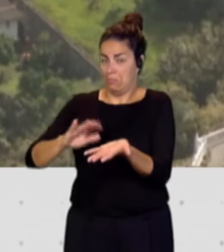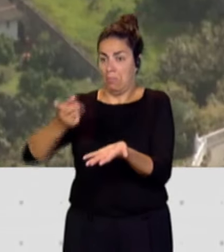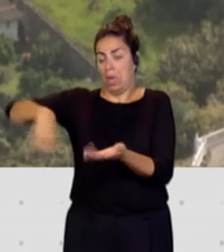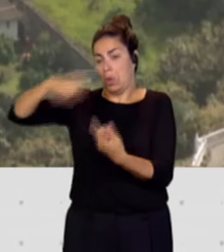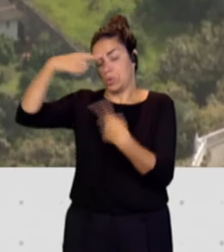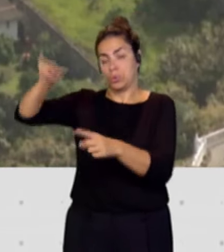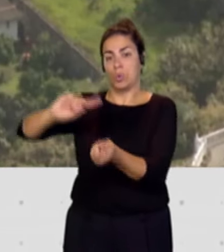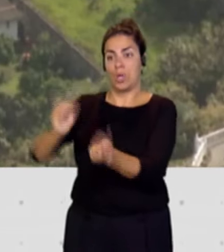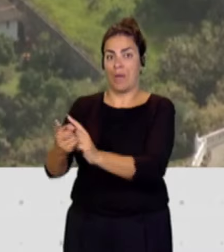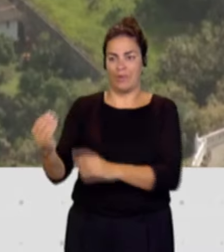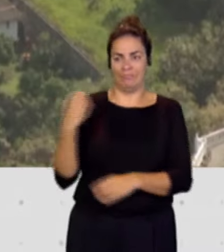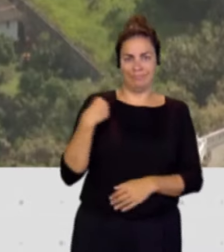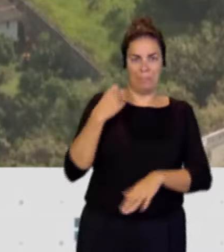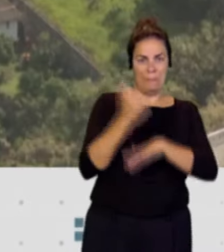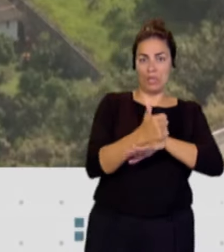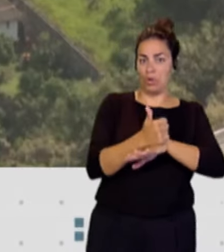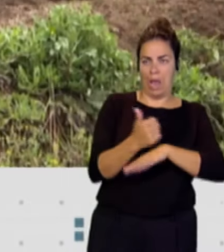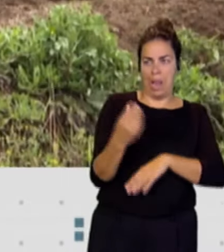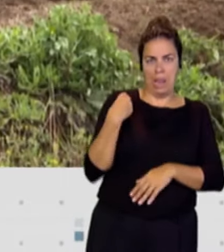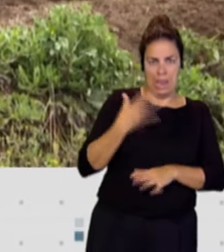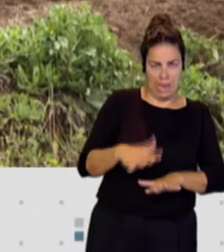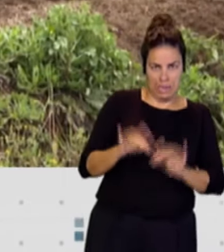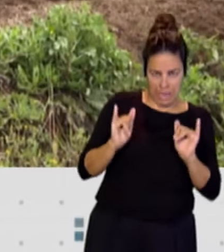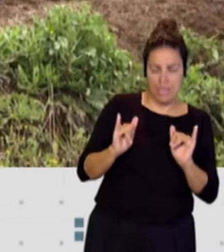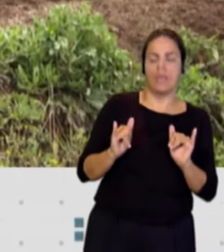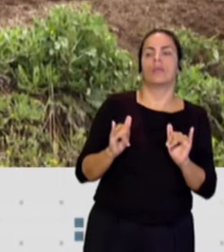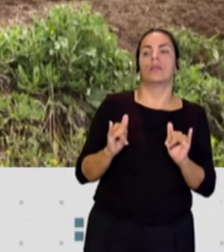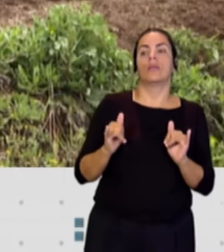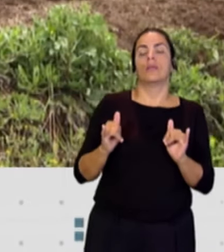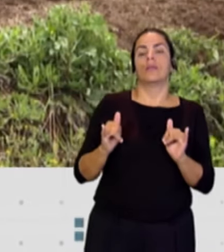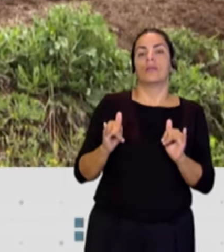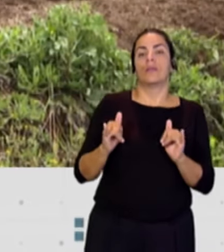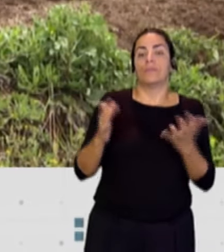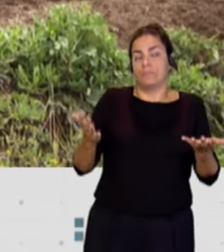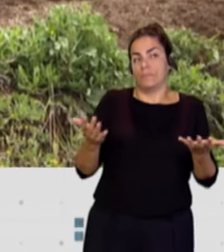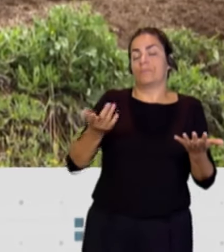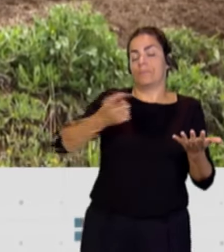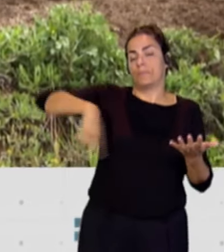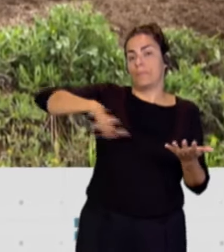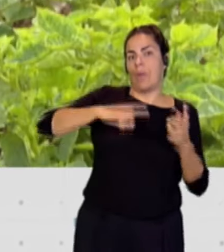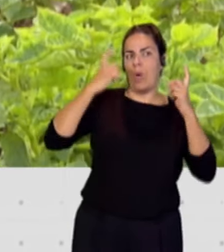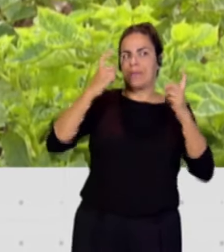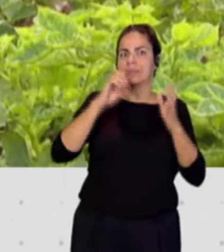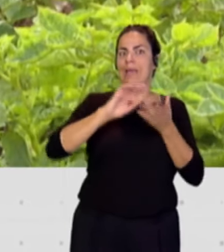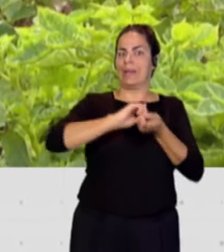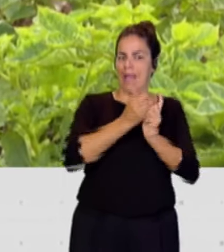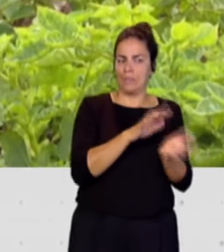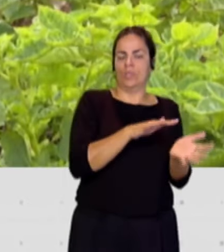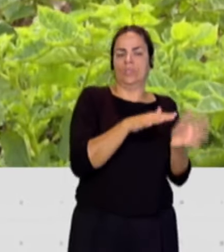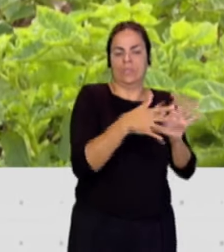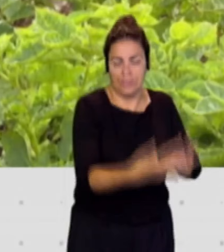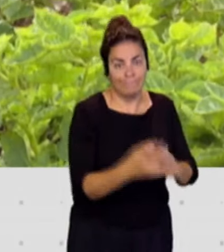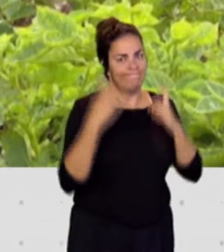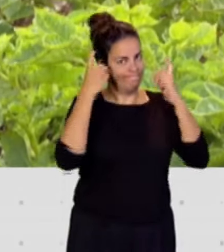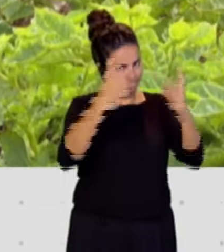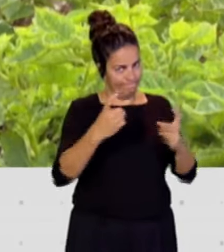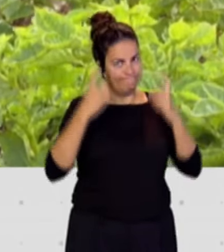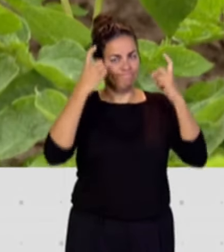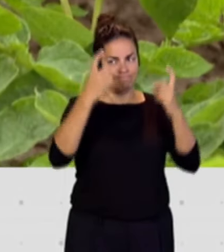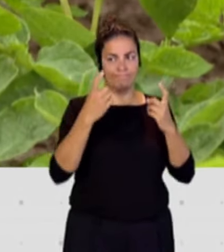como parte negociadora y y bueno eh vamos a intentar llevarlos a cabo como te digo sin que se